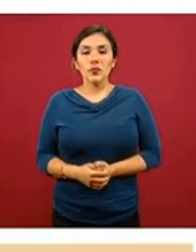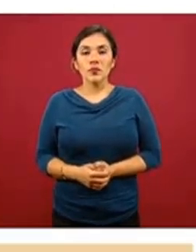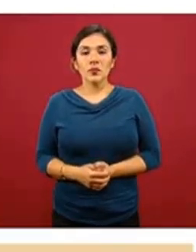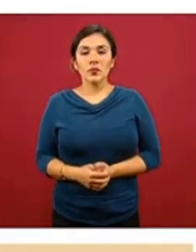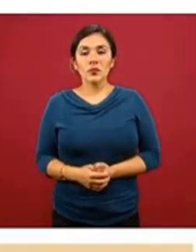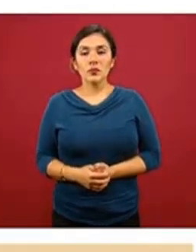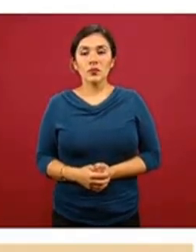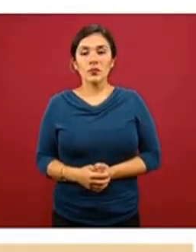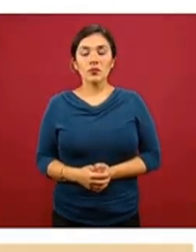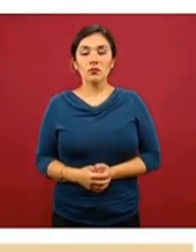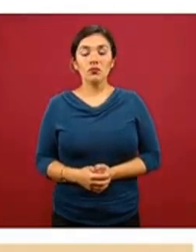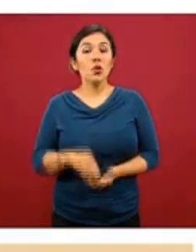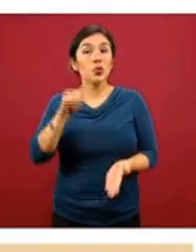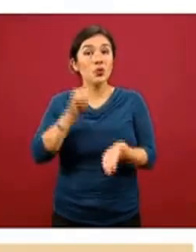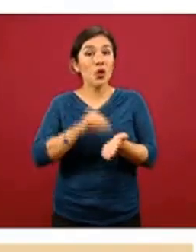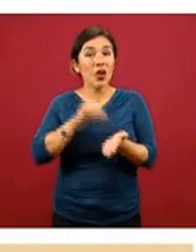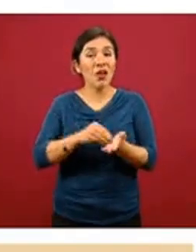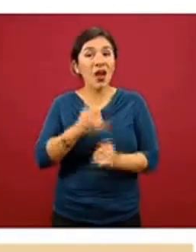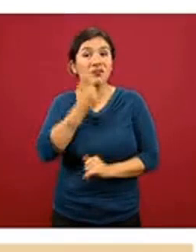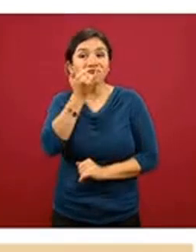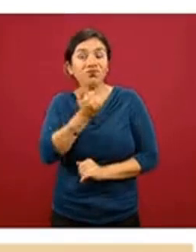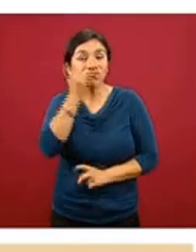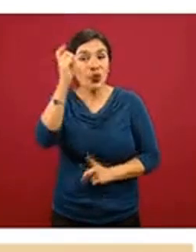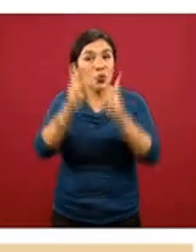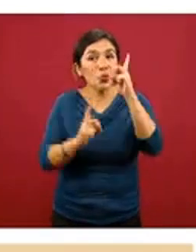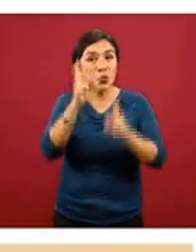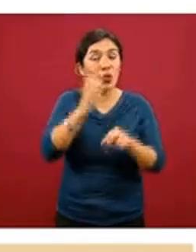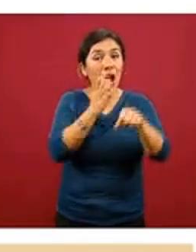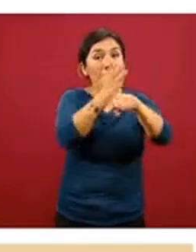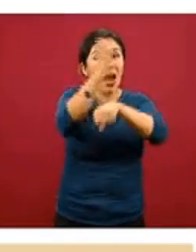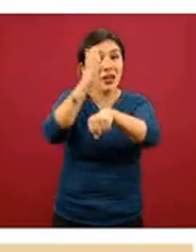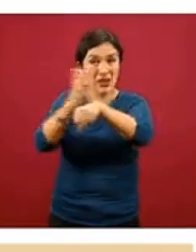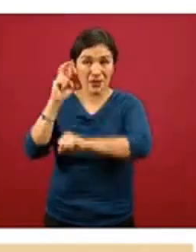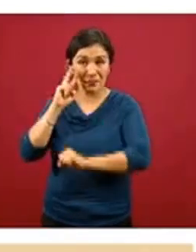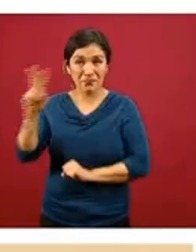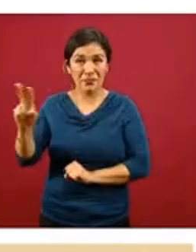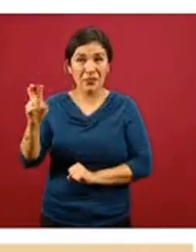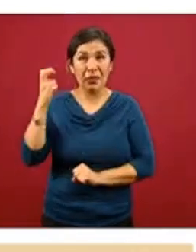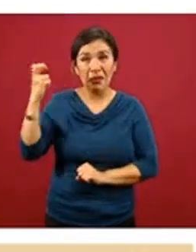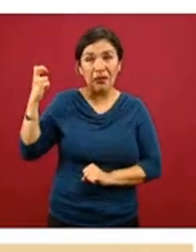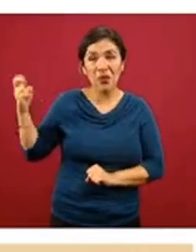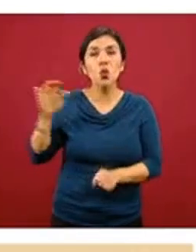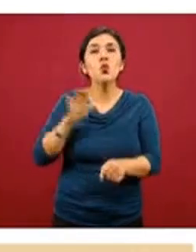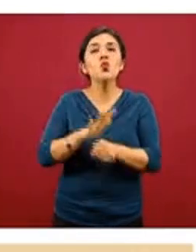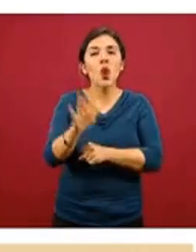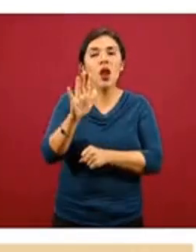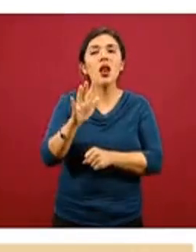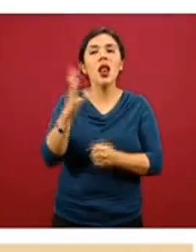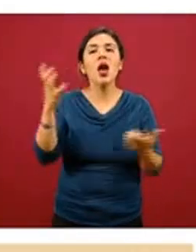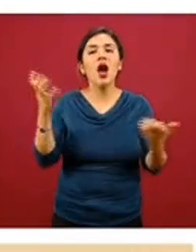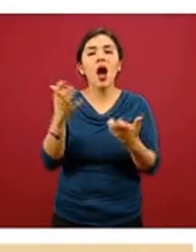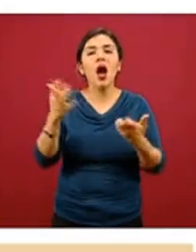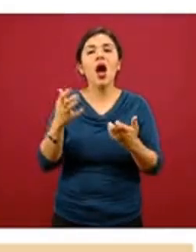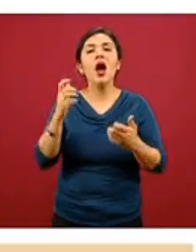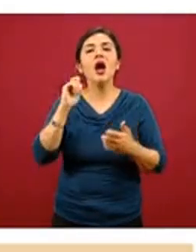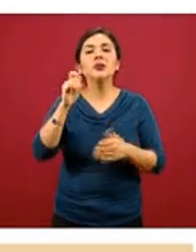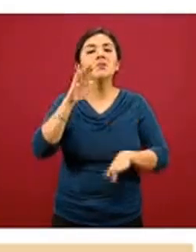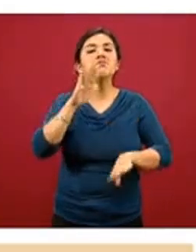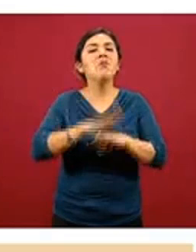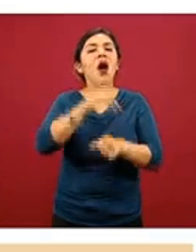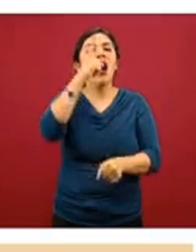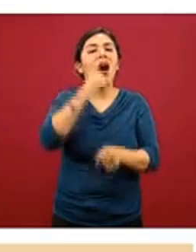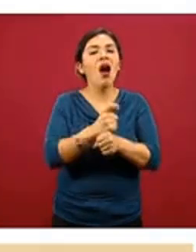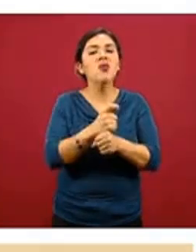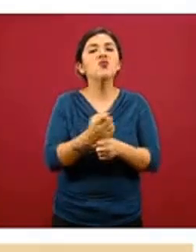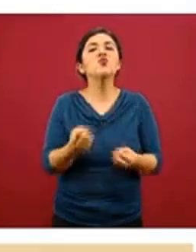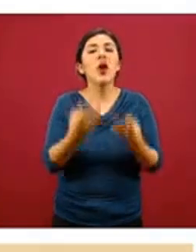distribución de esos casos aún sospechosos por entidad federativa. Aquí podemos notar cuáles son las entidades que contribuyen con la mayor carga